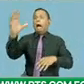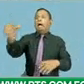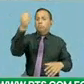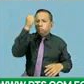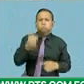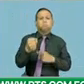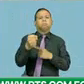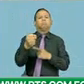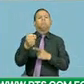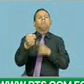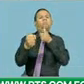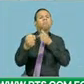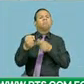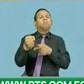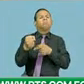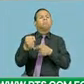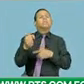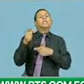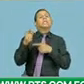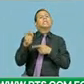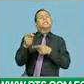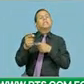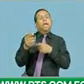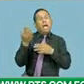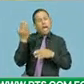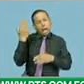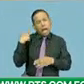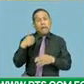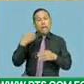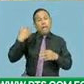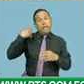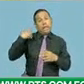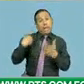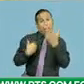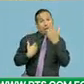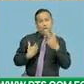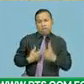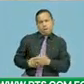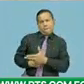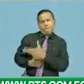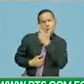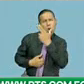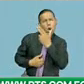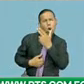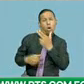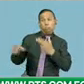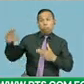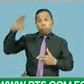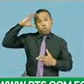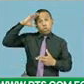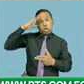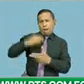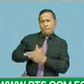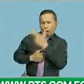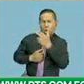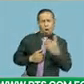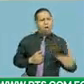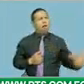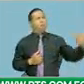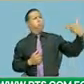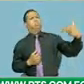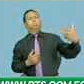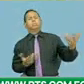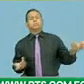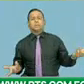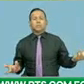sería el individuo que dispara y hiere al policía en servicio activo. Esta persona